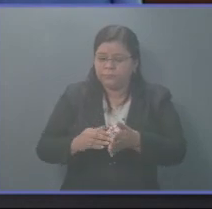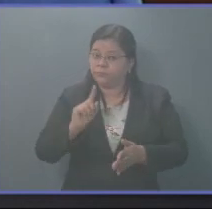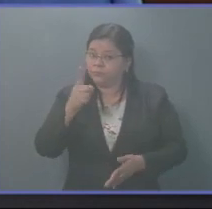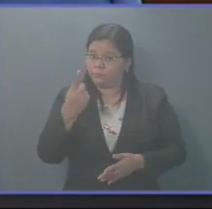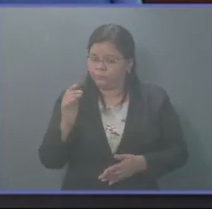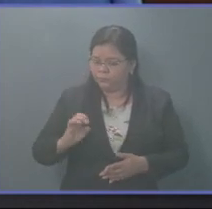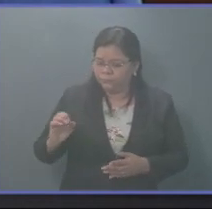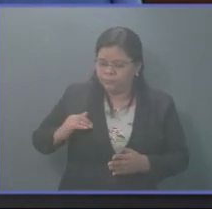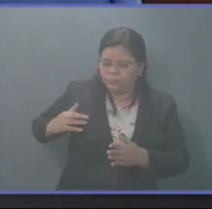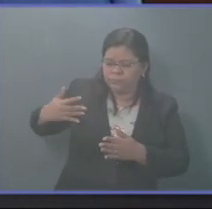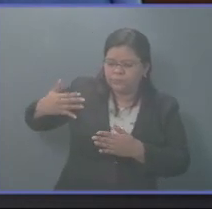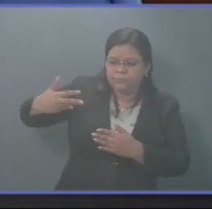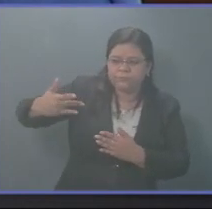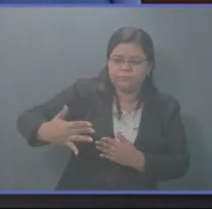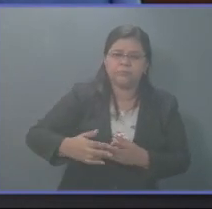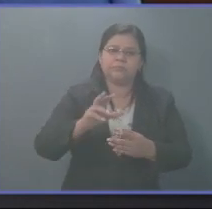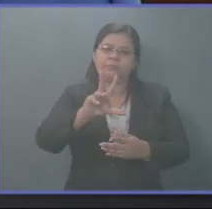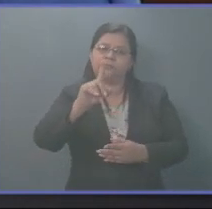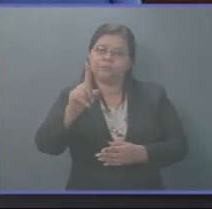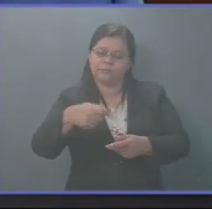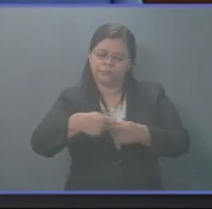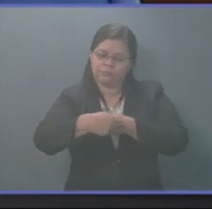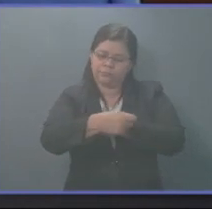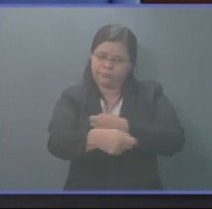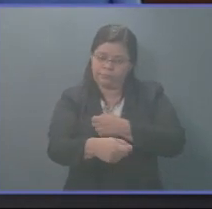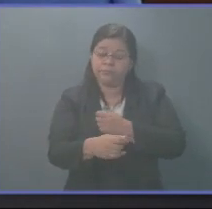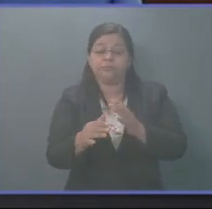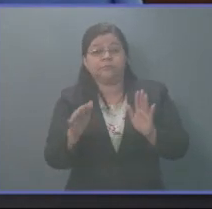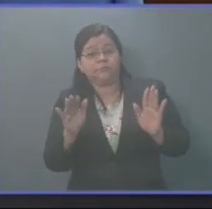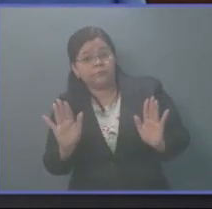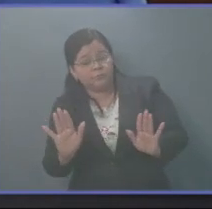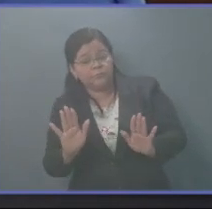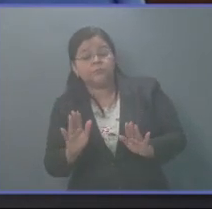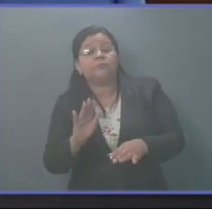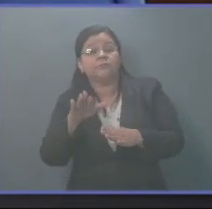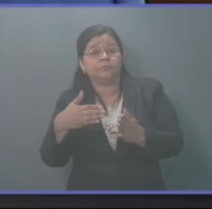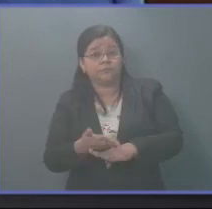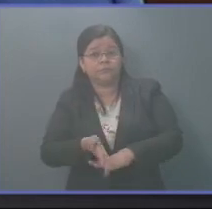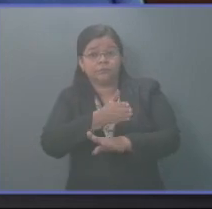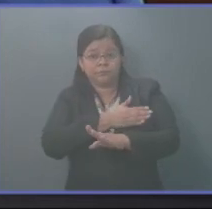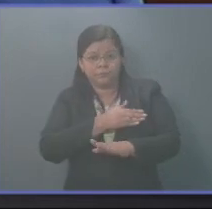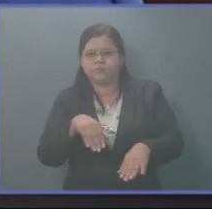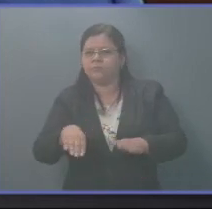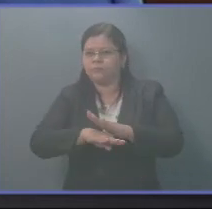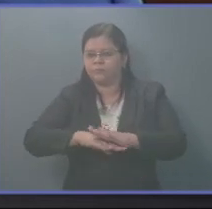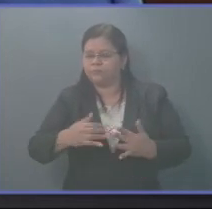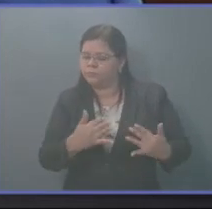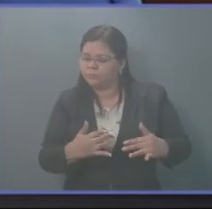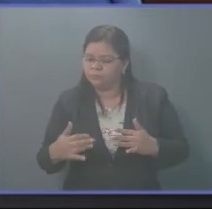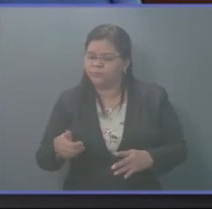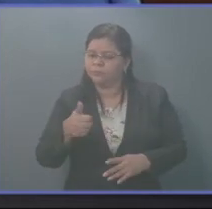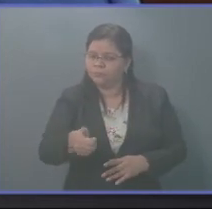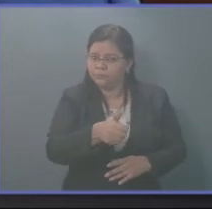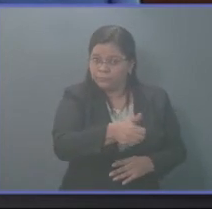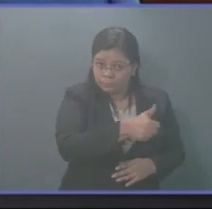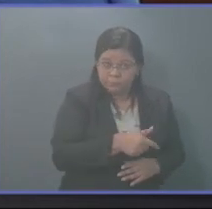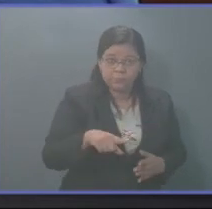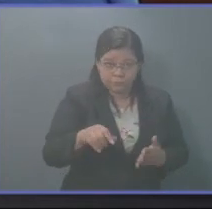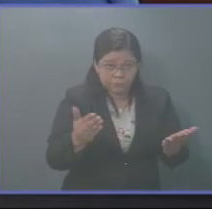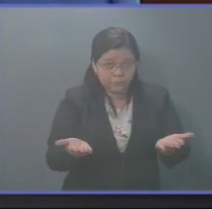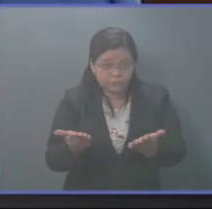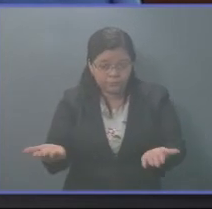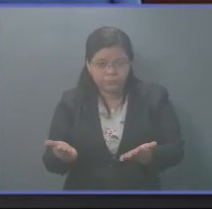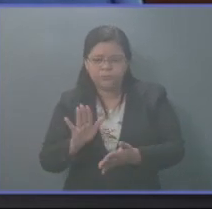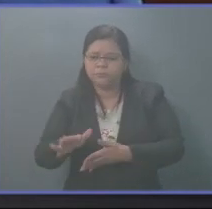de enero y termina el 31 de diciembre de cada año. No obstante lo anterior, de acuerdo a la naturaleza de la actividad económica realizada por los contribuyentes, aquellos